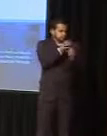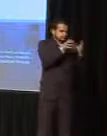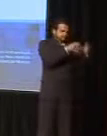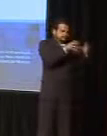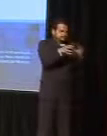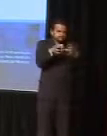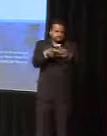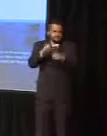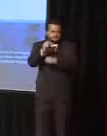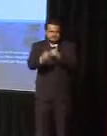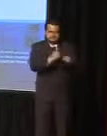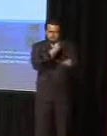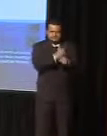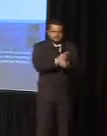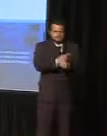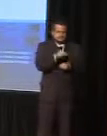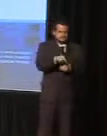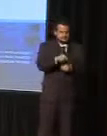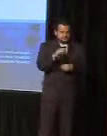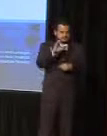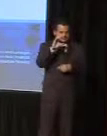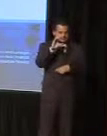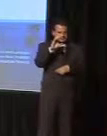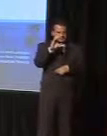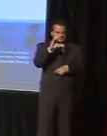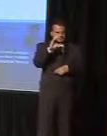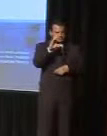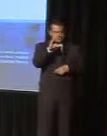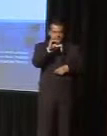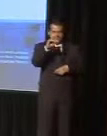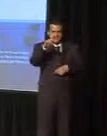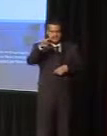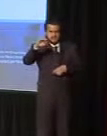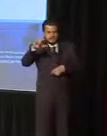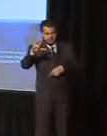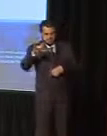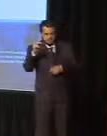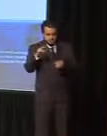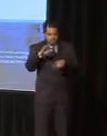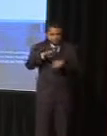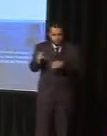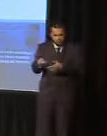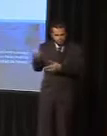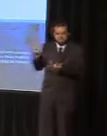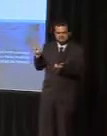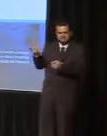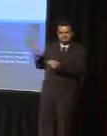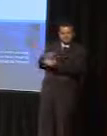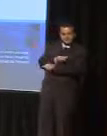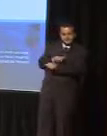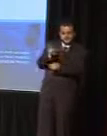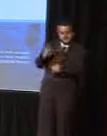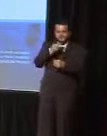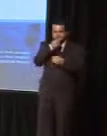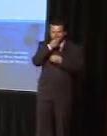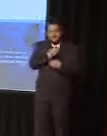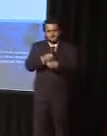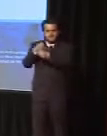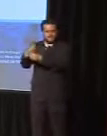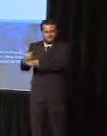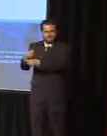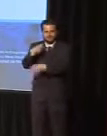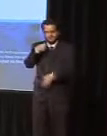sociedad civil el doctor swan en la región gracias permach